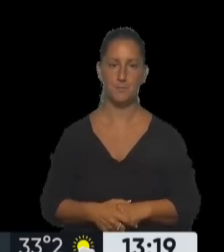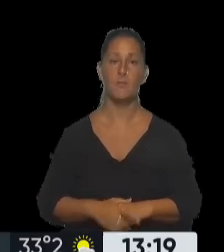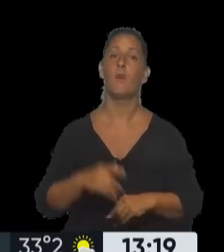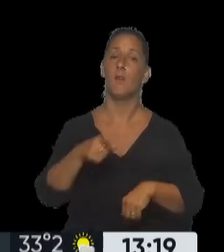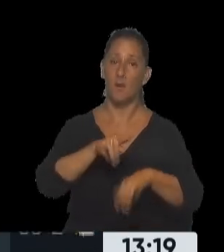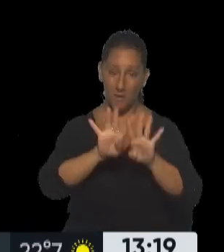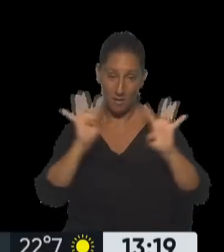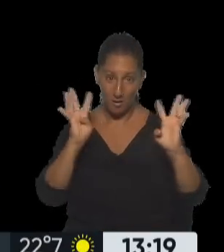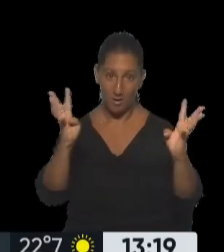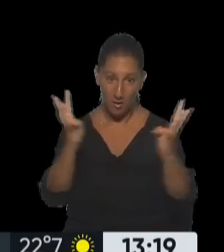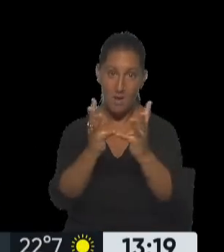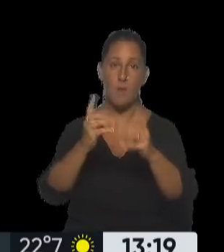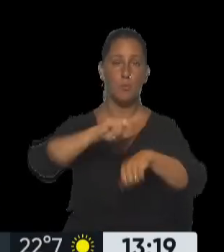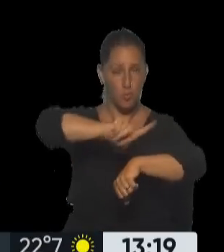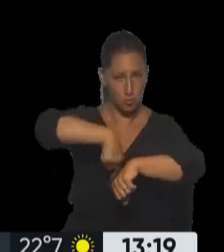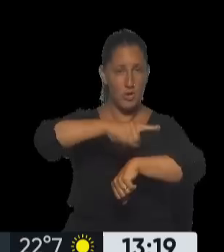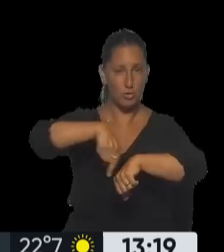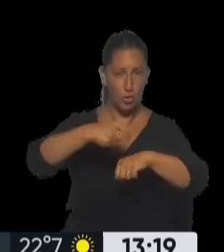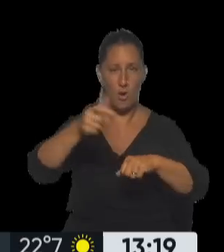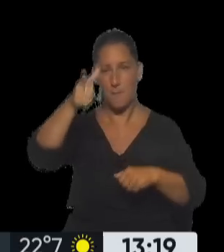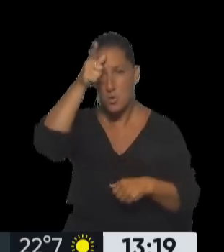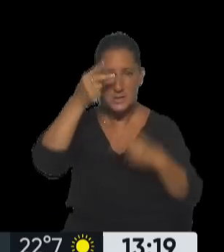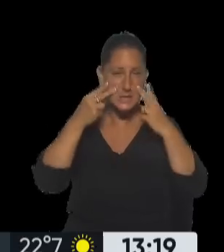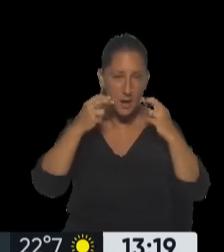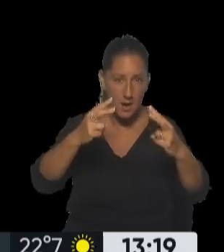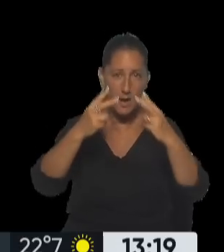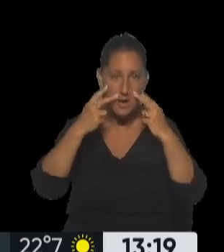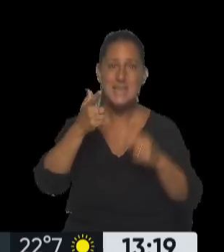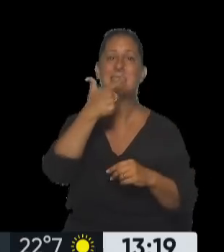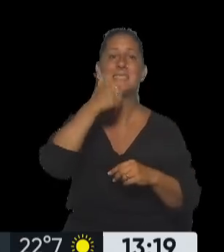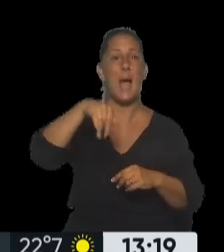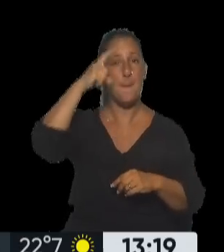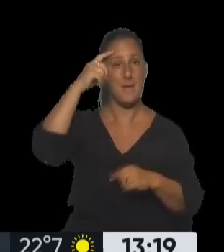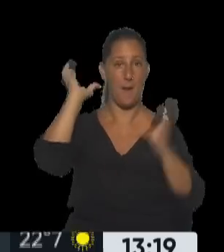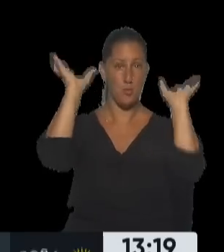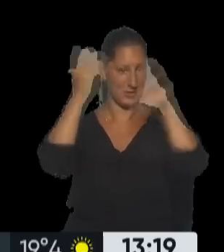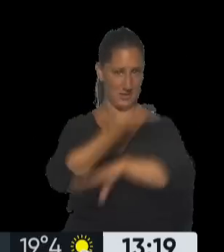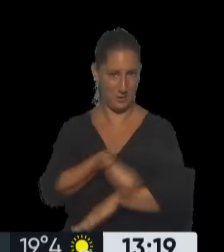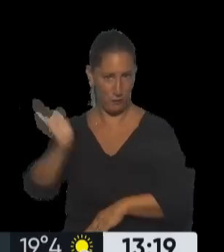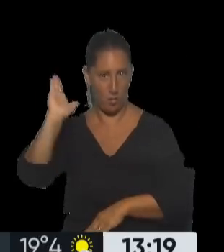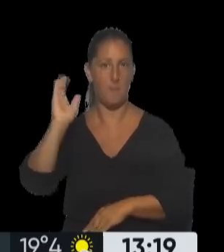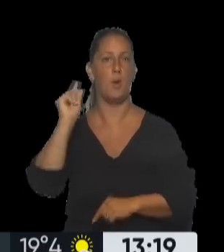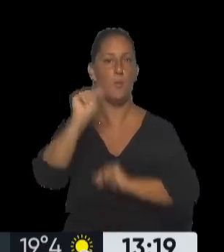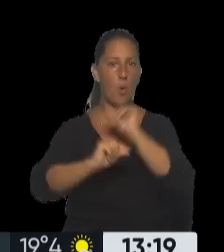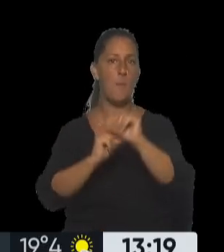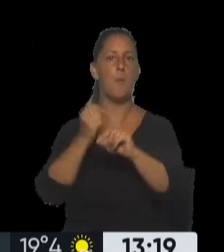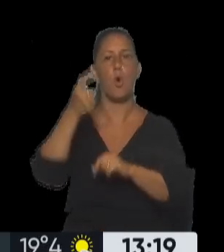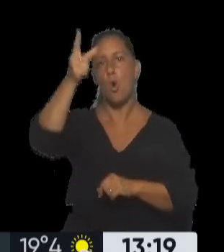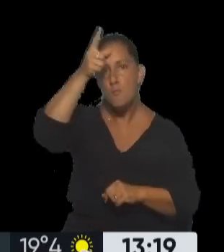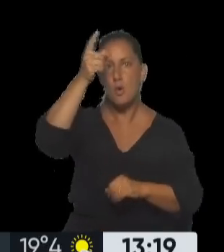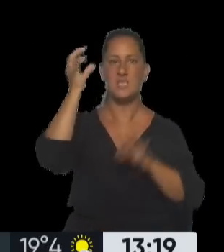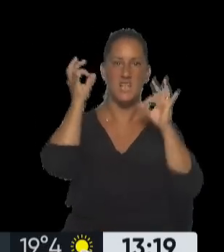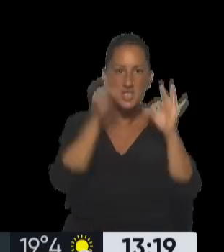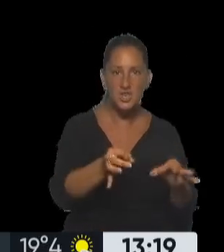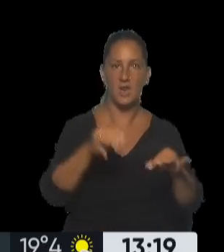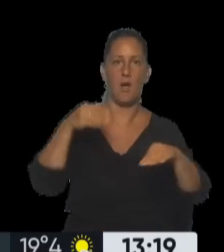de trabajo el examen ya se retiró del lugar pero cada vez arriba más móviles de la Policía Federal con los peritos y con